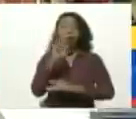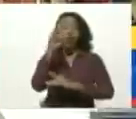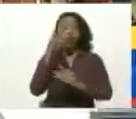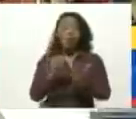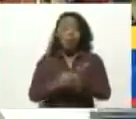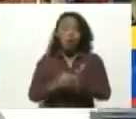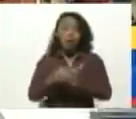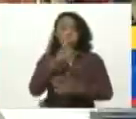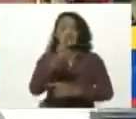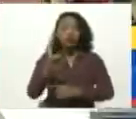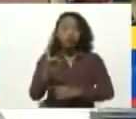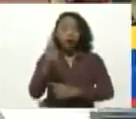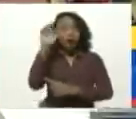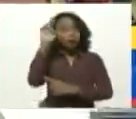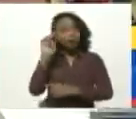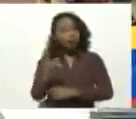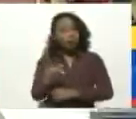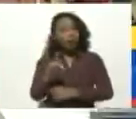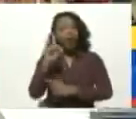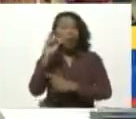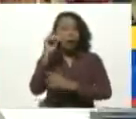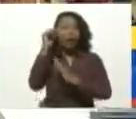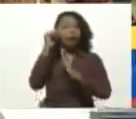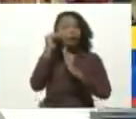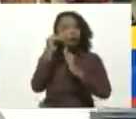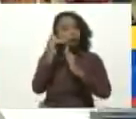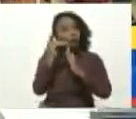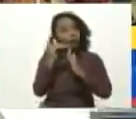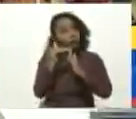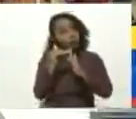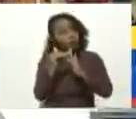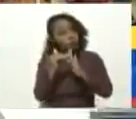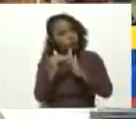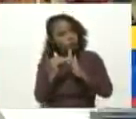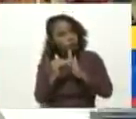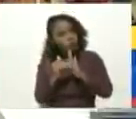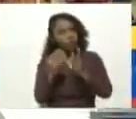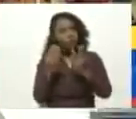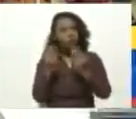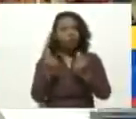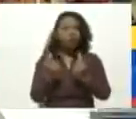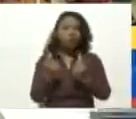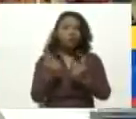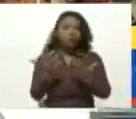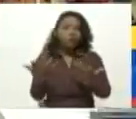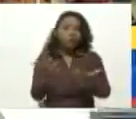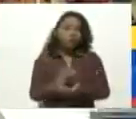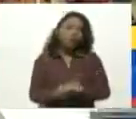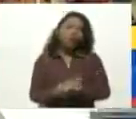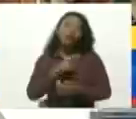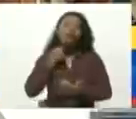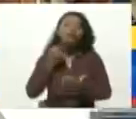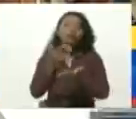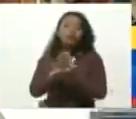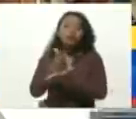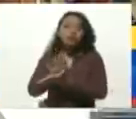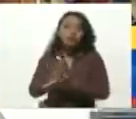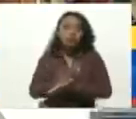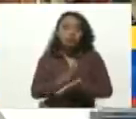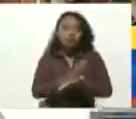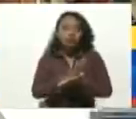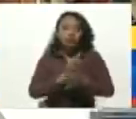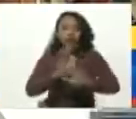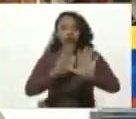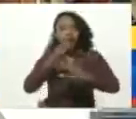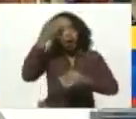diarios. También han bajado el índice y el número de fallecimientos. Ya